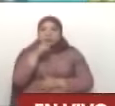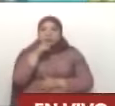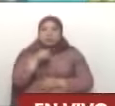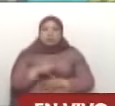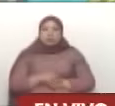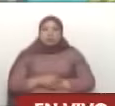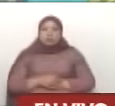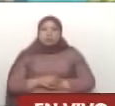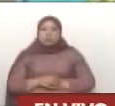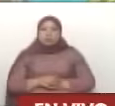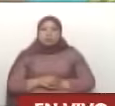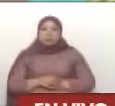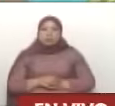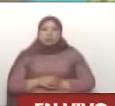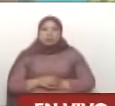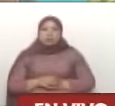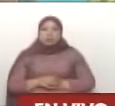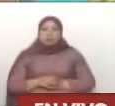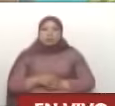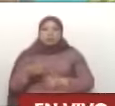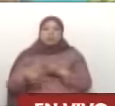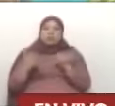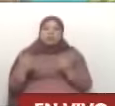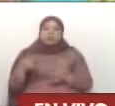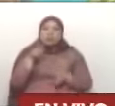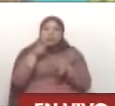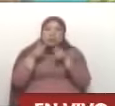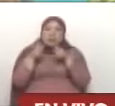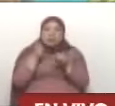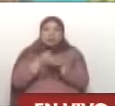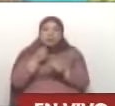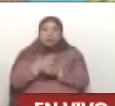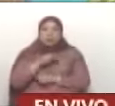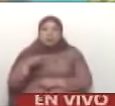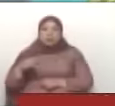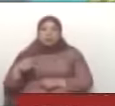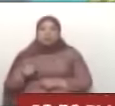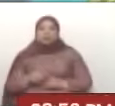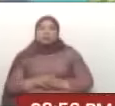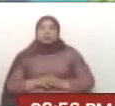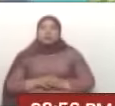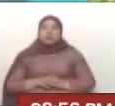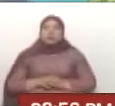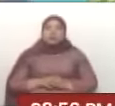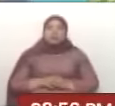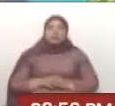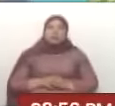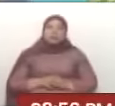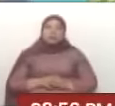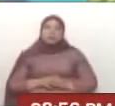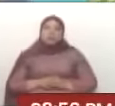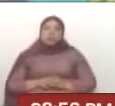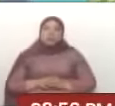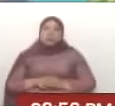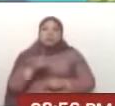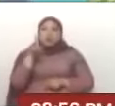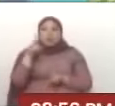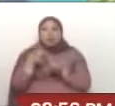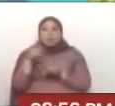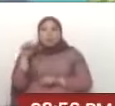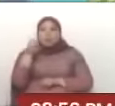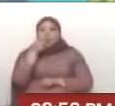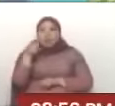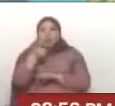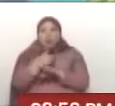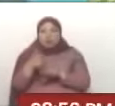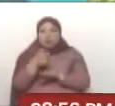un papelito? Chávez siempre me preguntó eso. Y yo creo que descubrí el método, el 1 por 10 del buen gobierno.